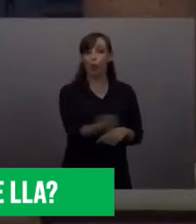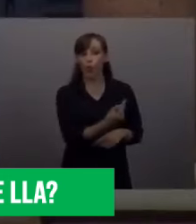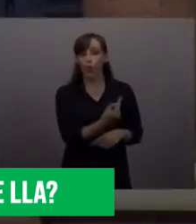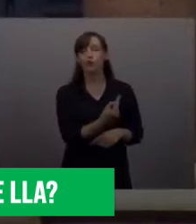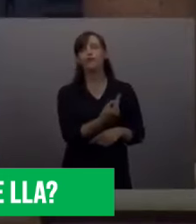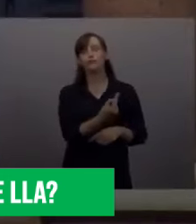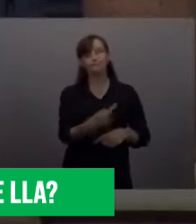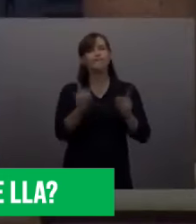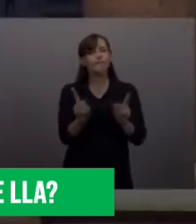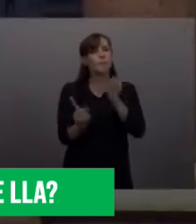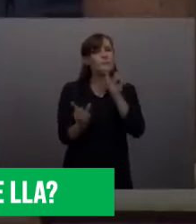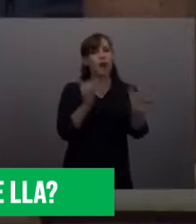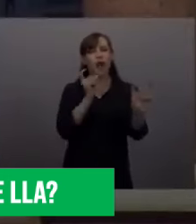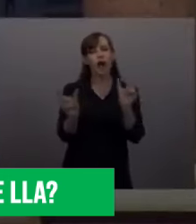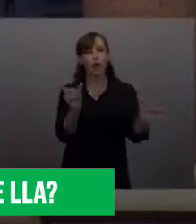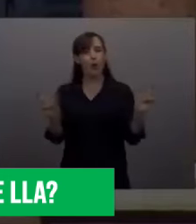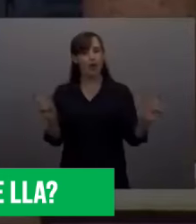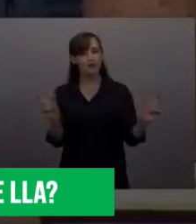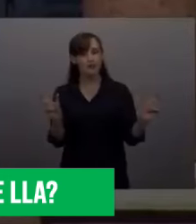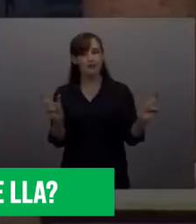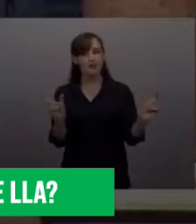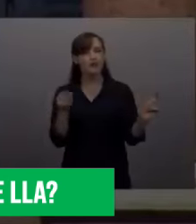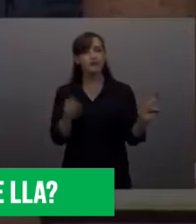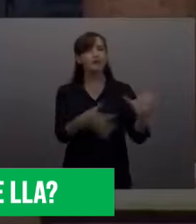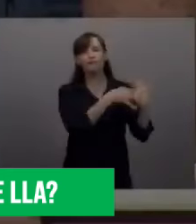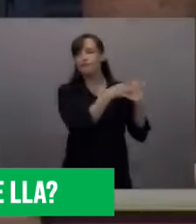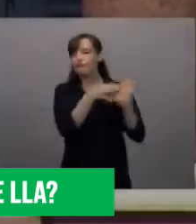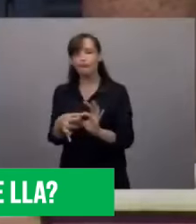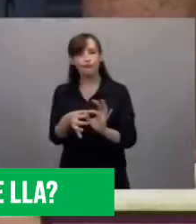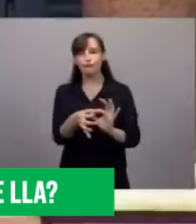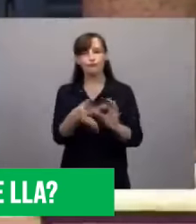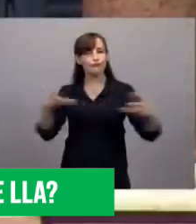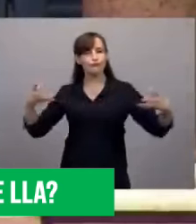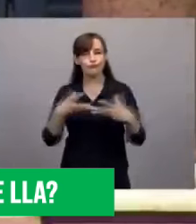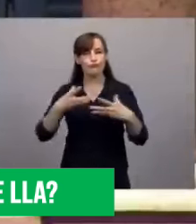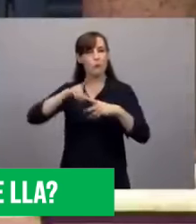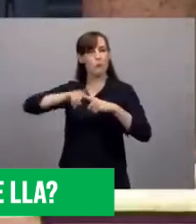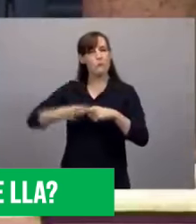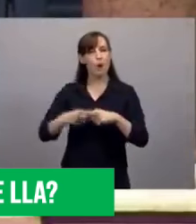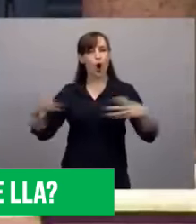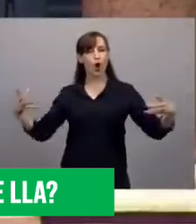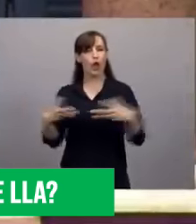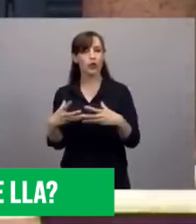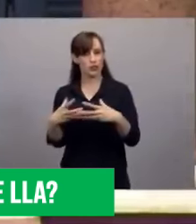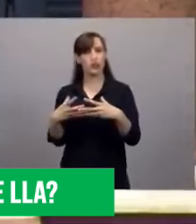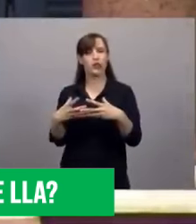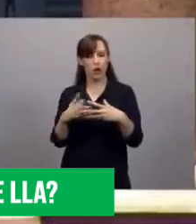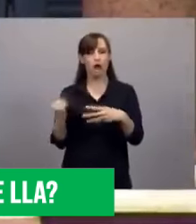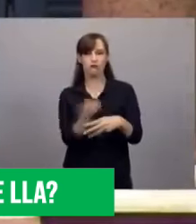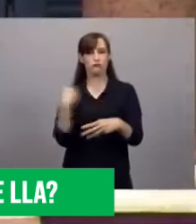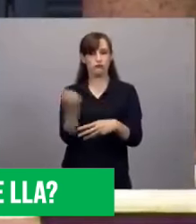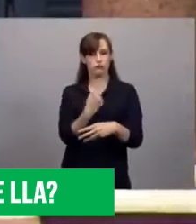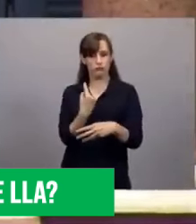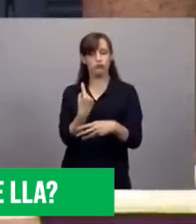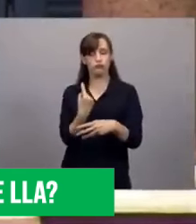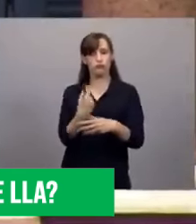de las propuestas expansionistas que sostienen el gasto público. Pero lo que creo